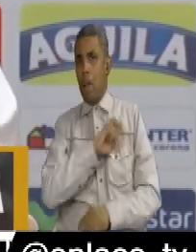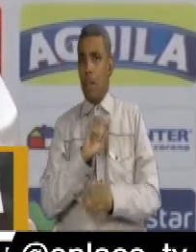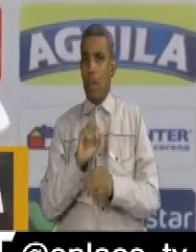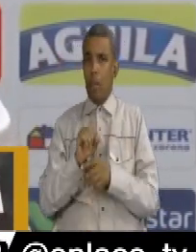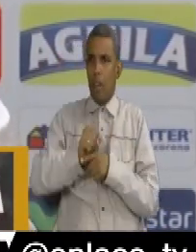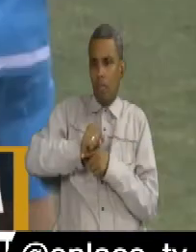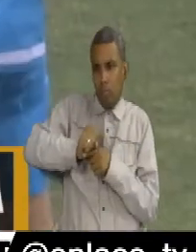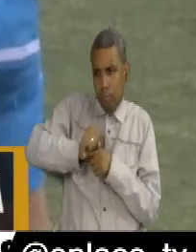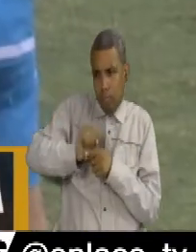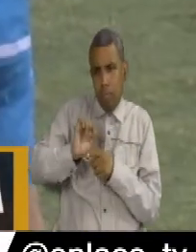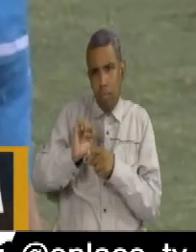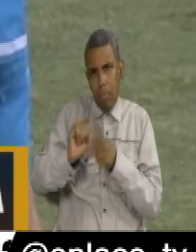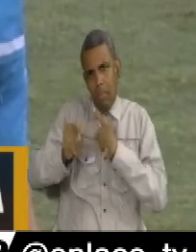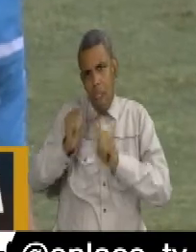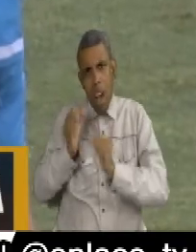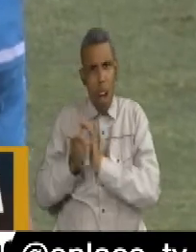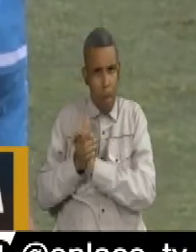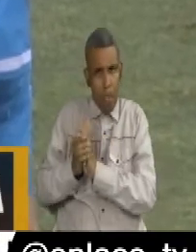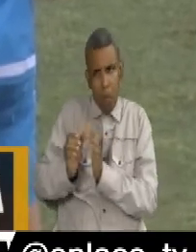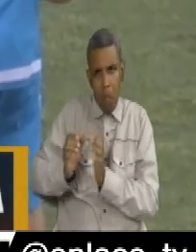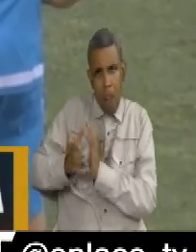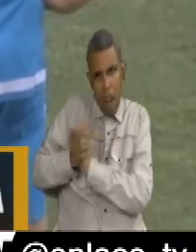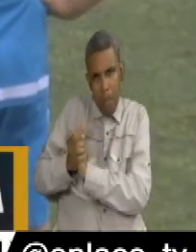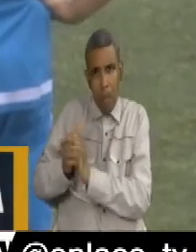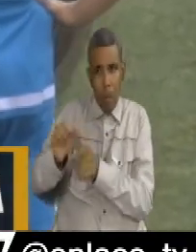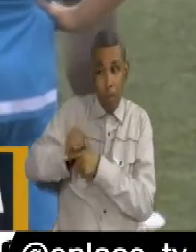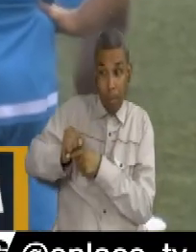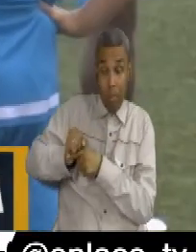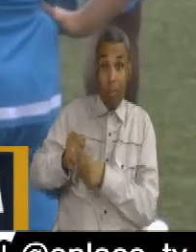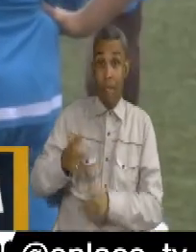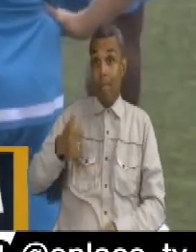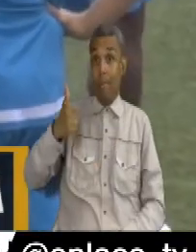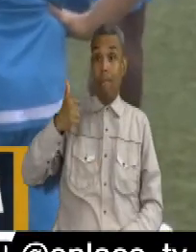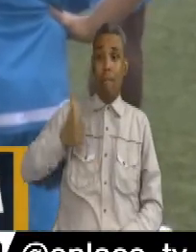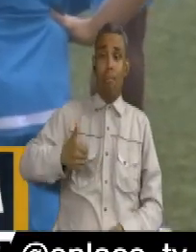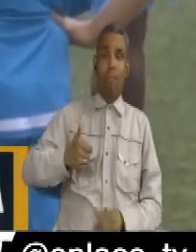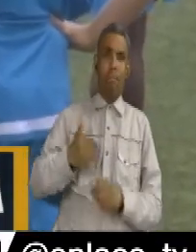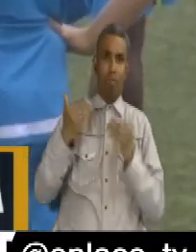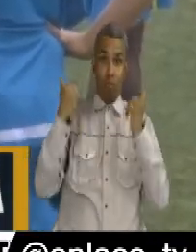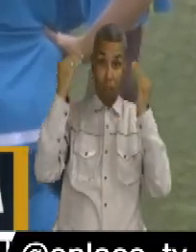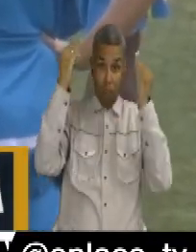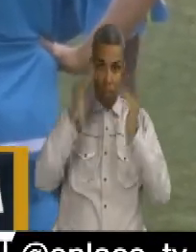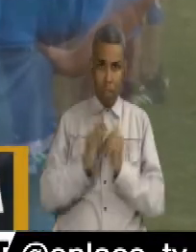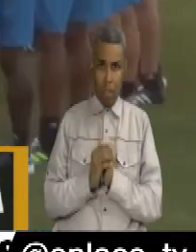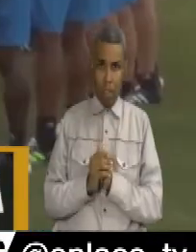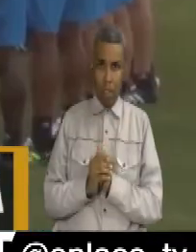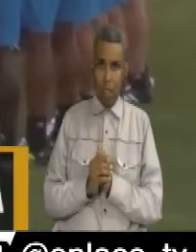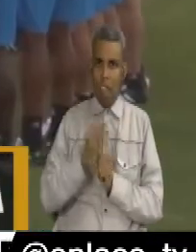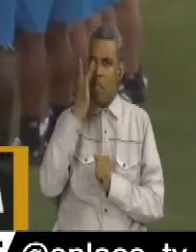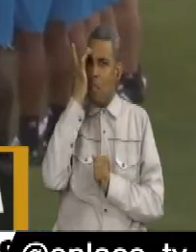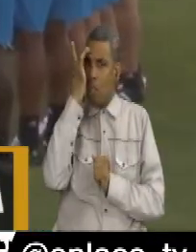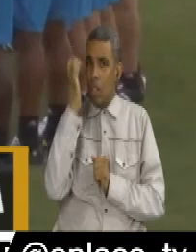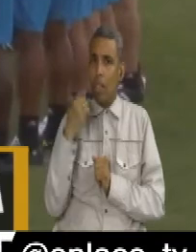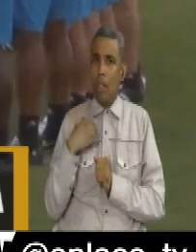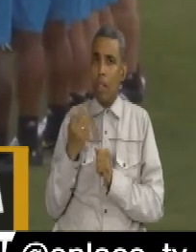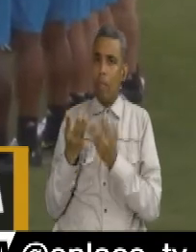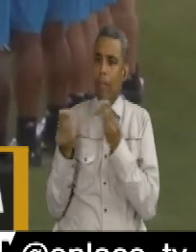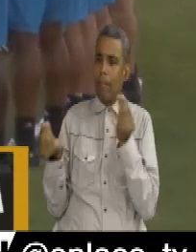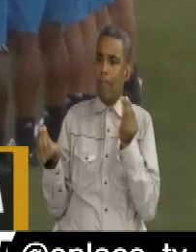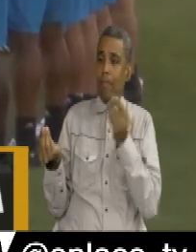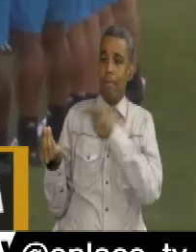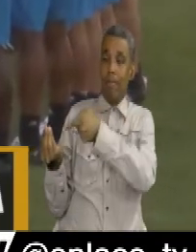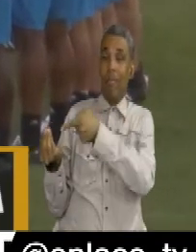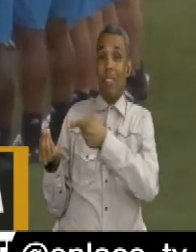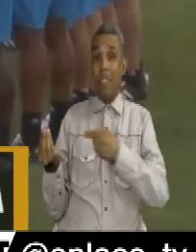importante, por la calidad de jugadores, por la expectativa de que son dos equipos